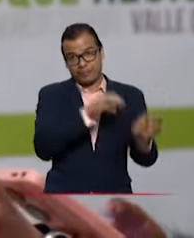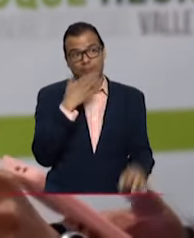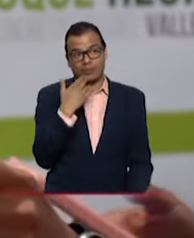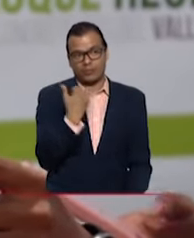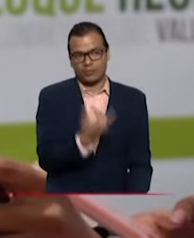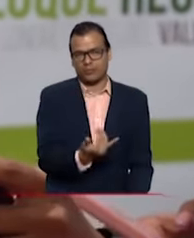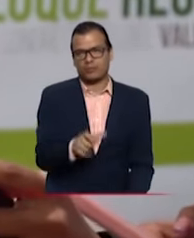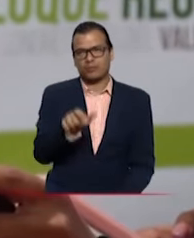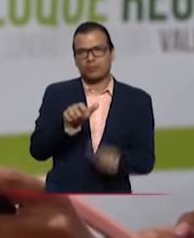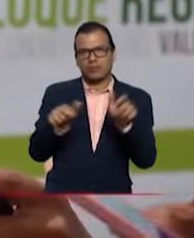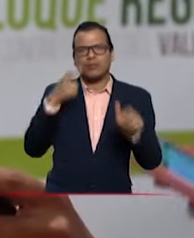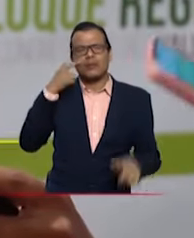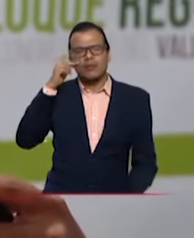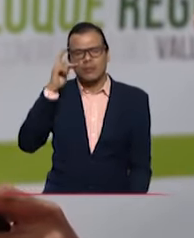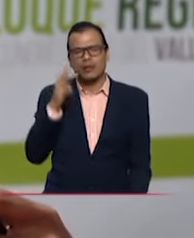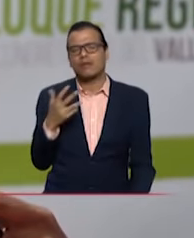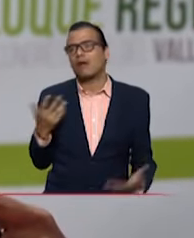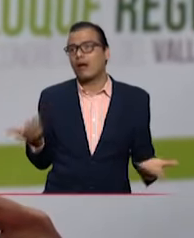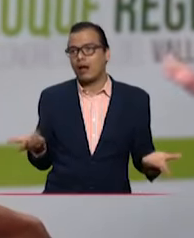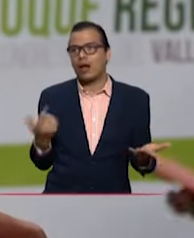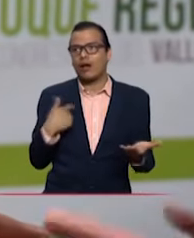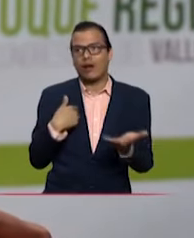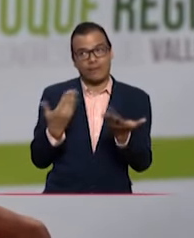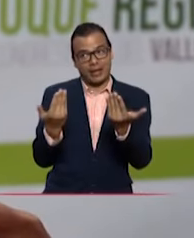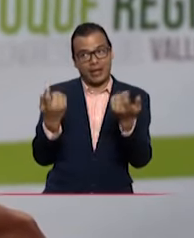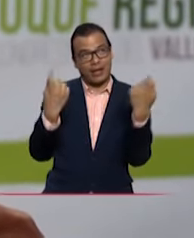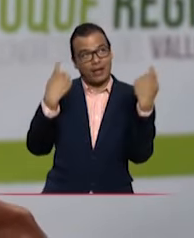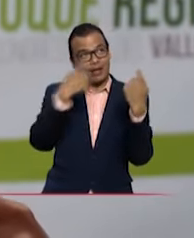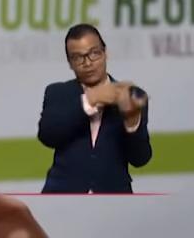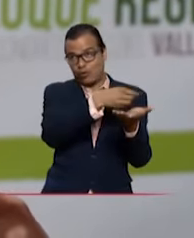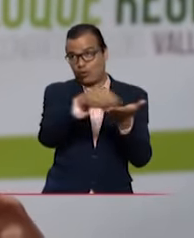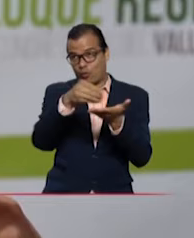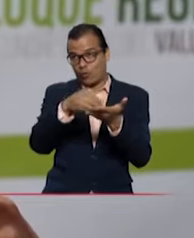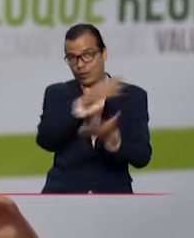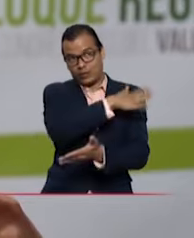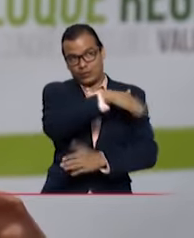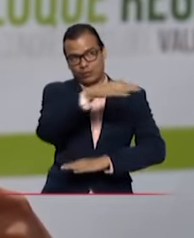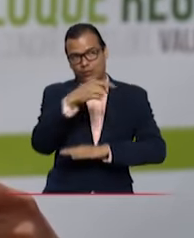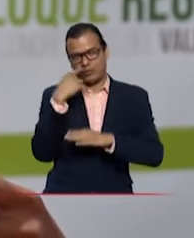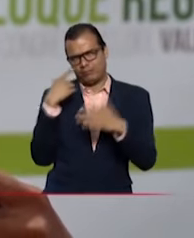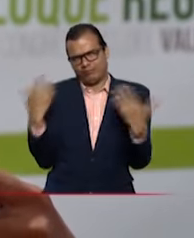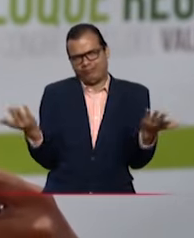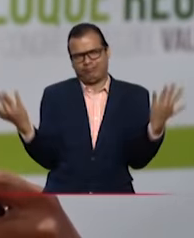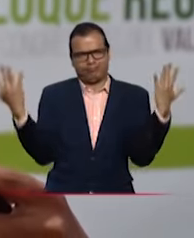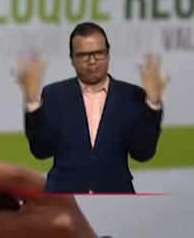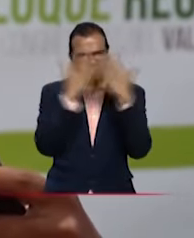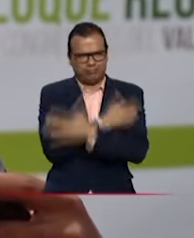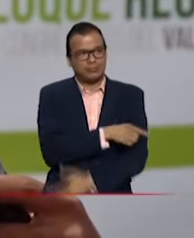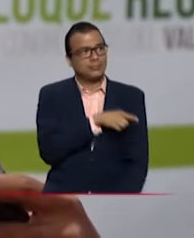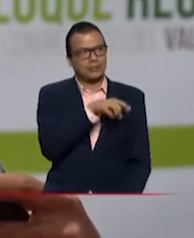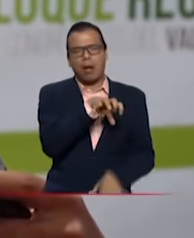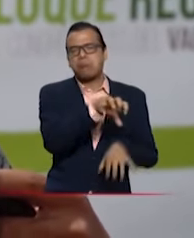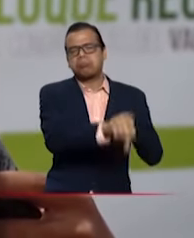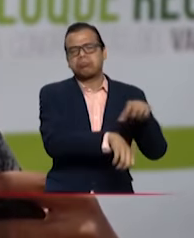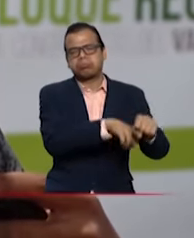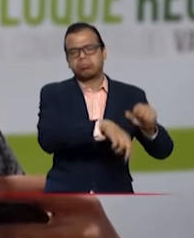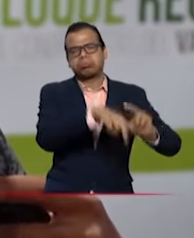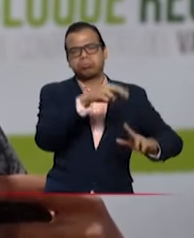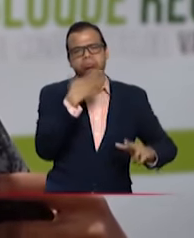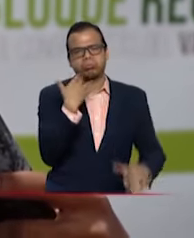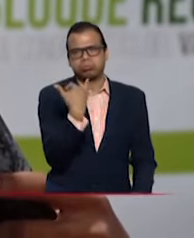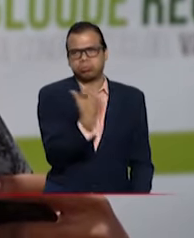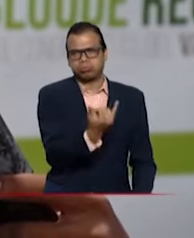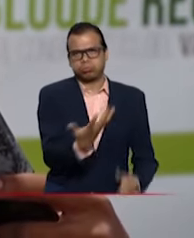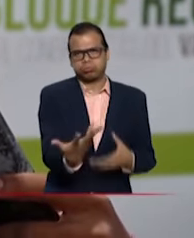nuestros páramos. En primer lugar, quiero decirle a la gente, los páramos son nuestras fábricas de agua. Nosotros no podemos permitir que en esas zonas